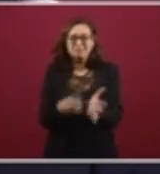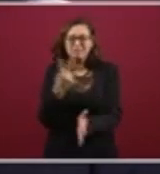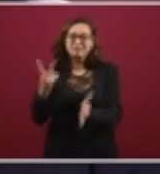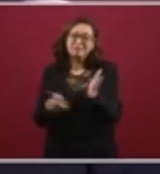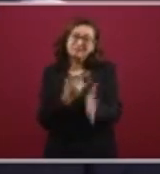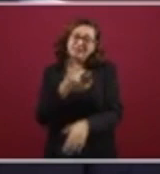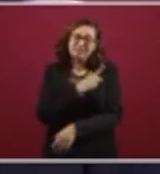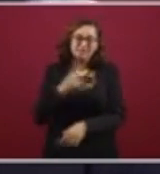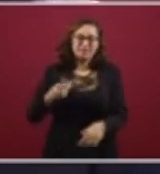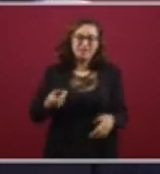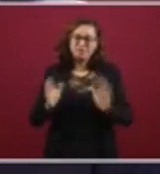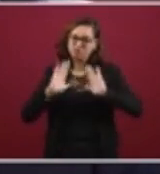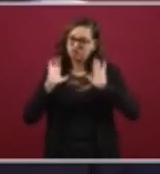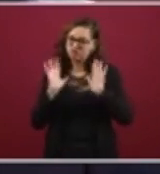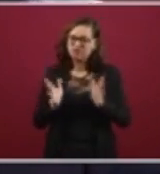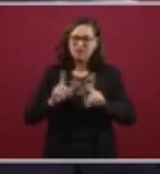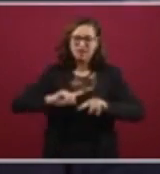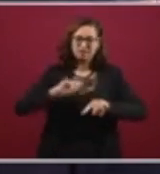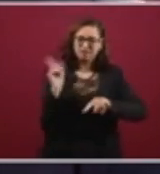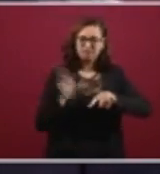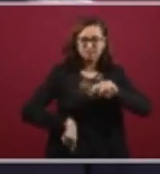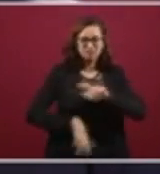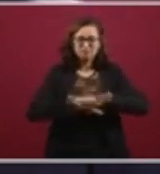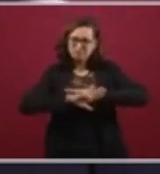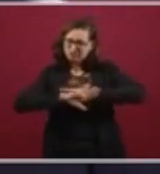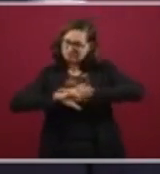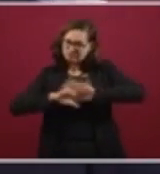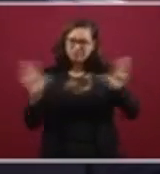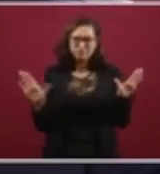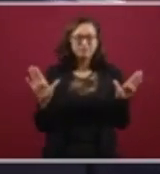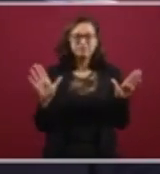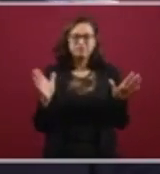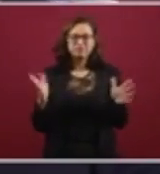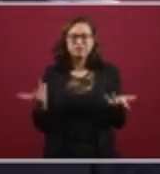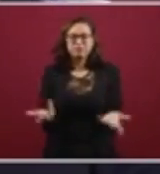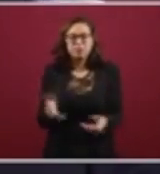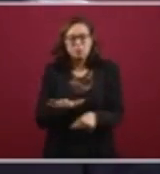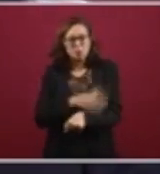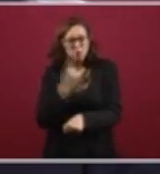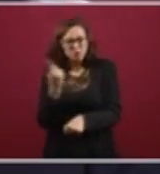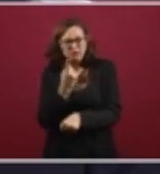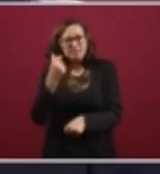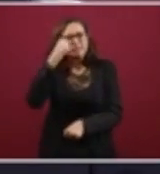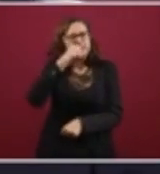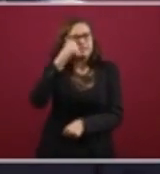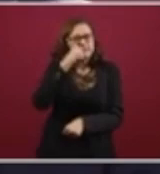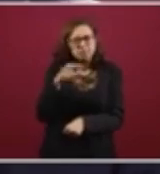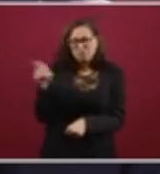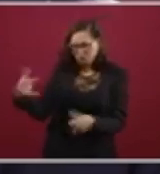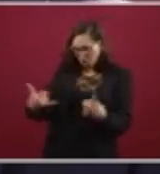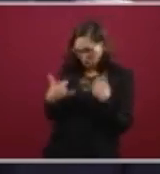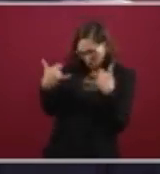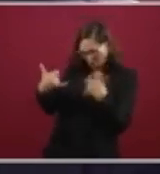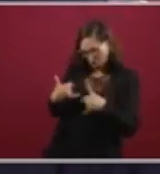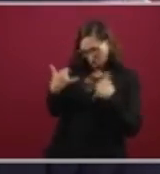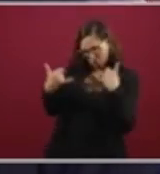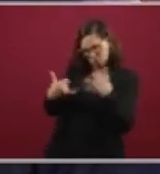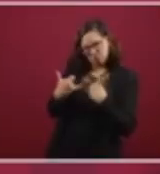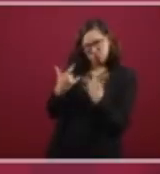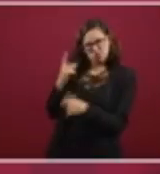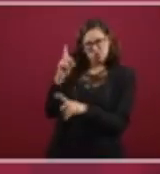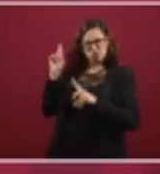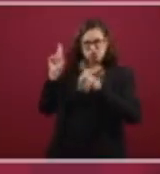que hay que terminar, que creo que hay que acabar de una vez para siempre, porque se cuestiona siempre al joven, pero nunca se